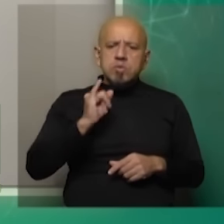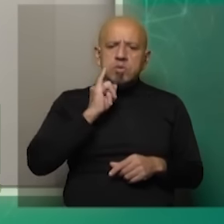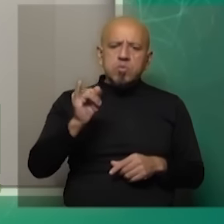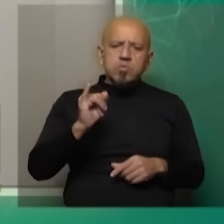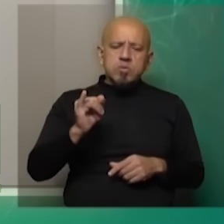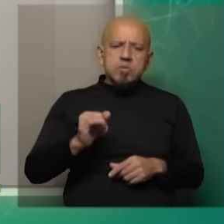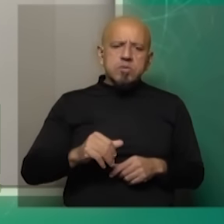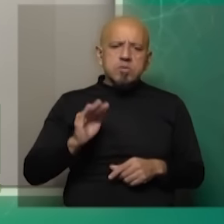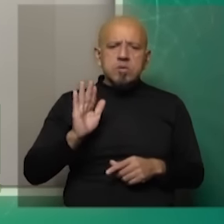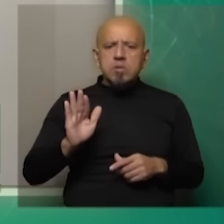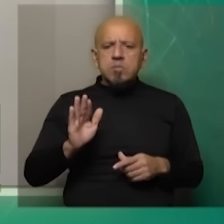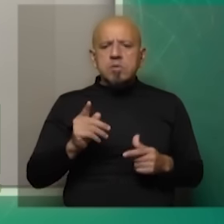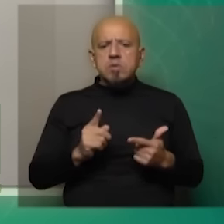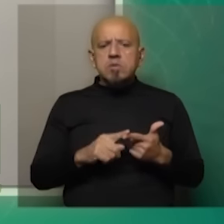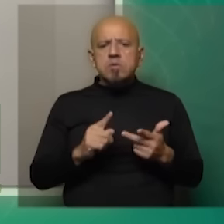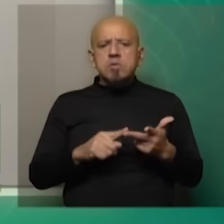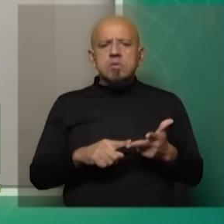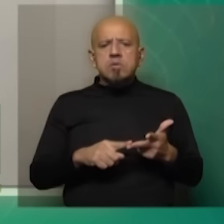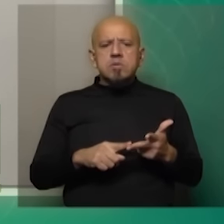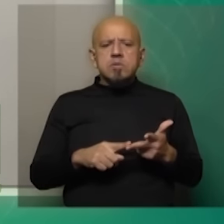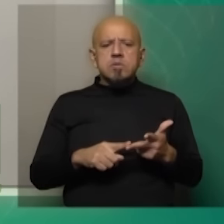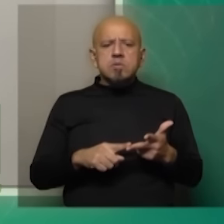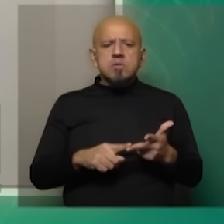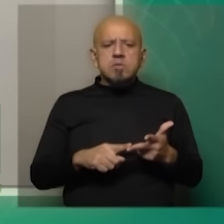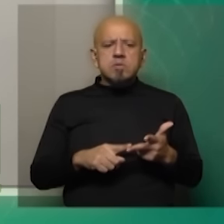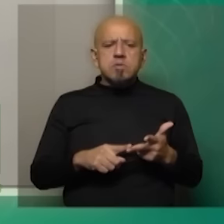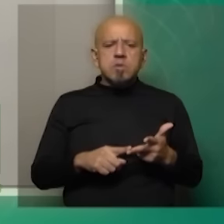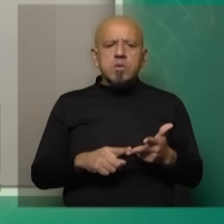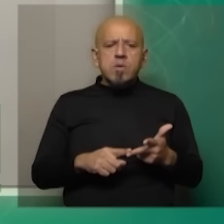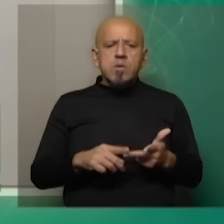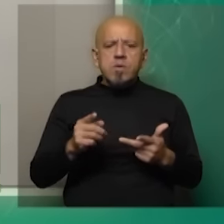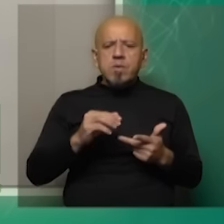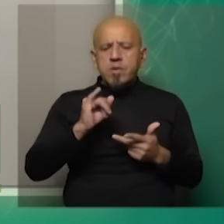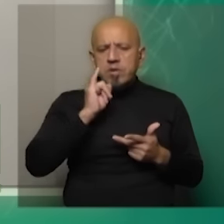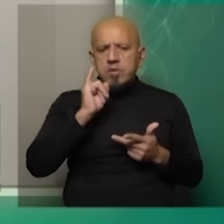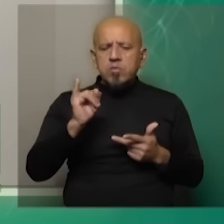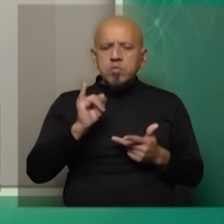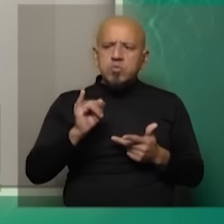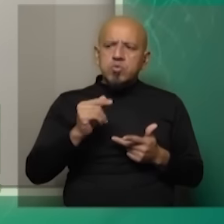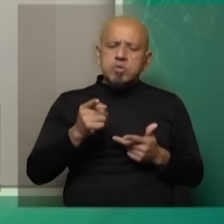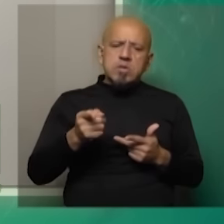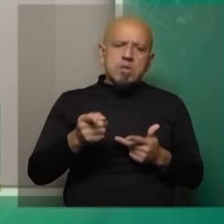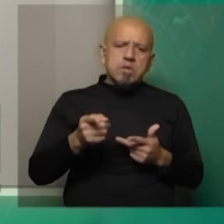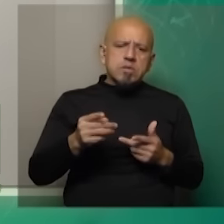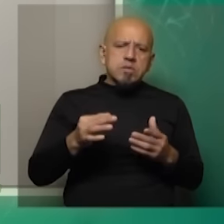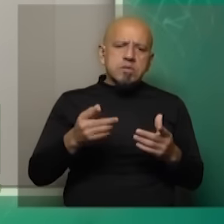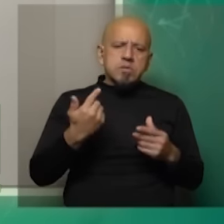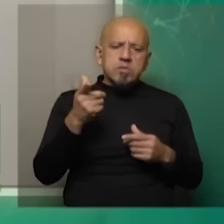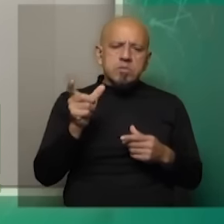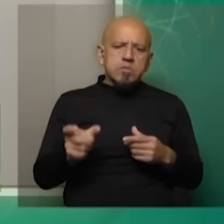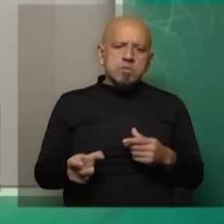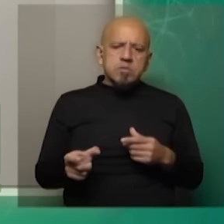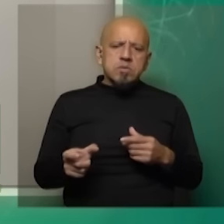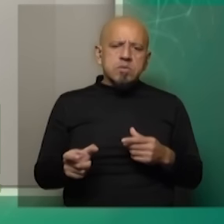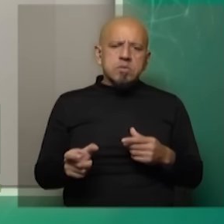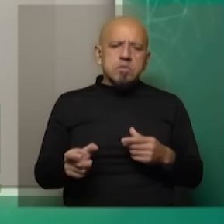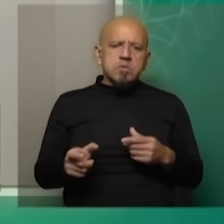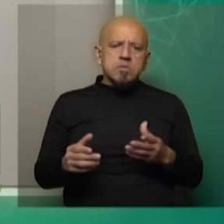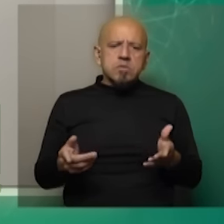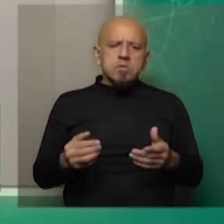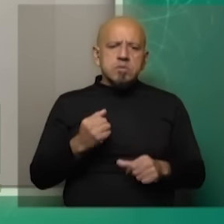amenaza, luego aparece esta denuncia efectiva en las últimas horas por parte de una persona